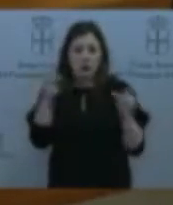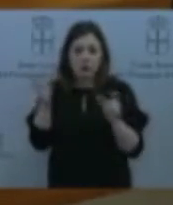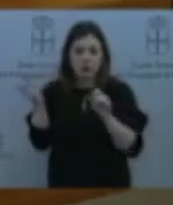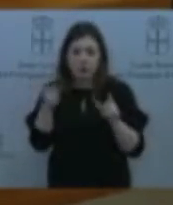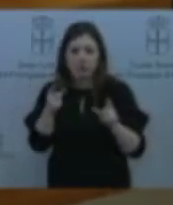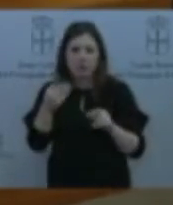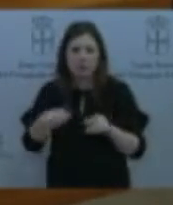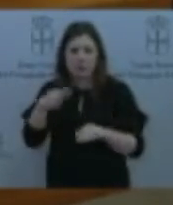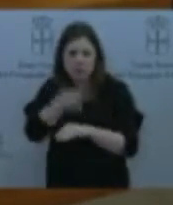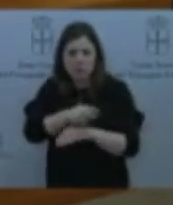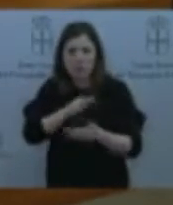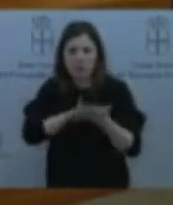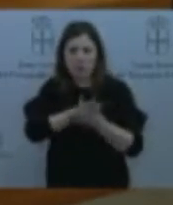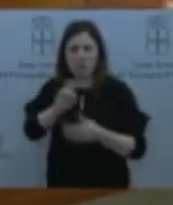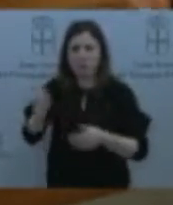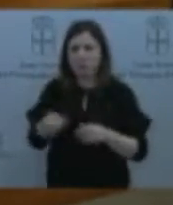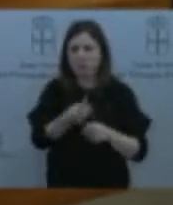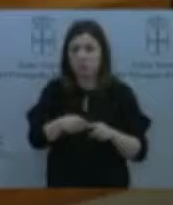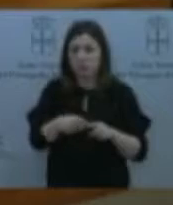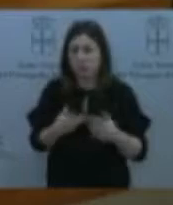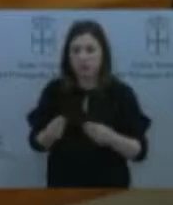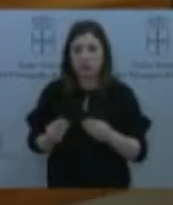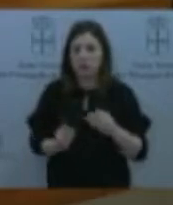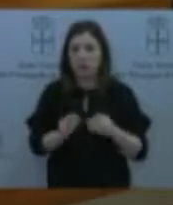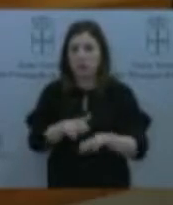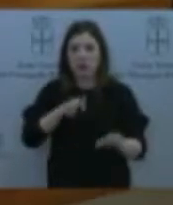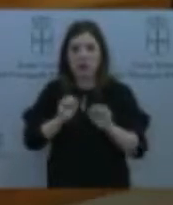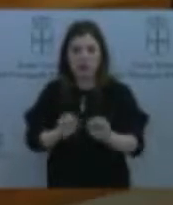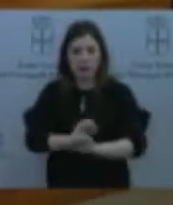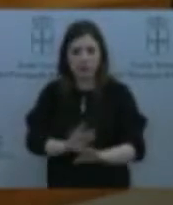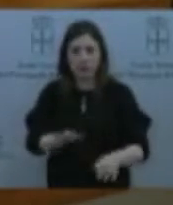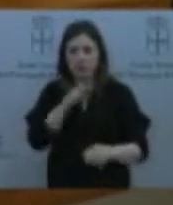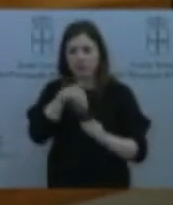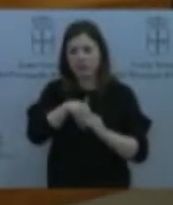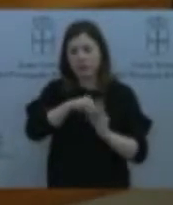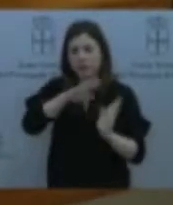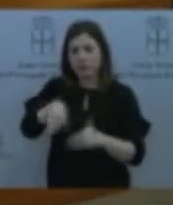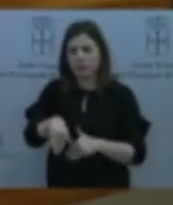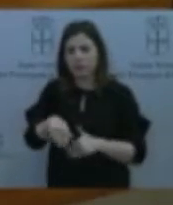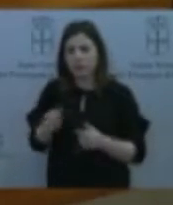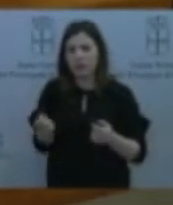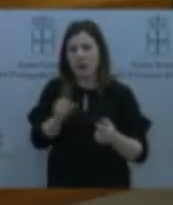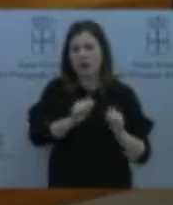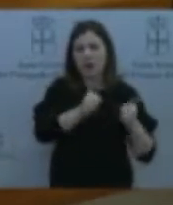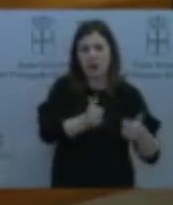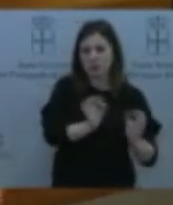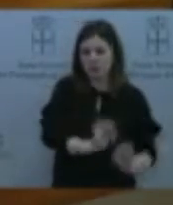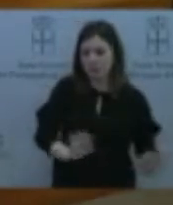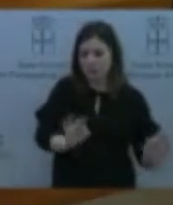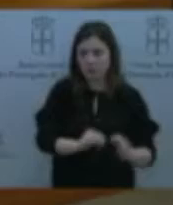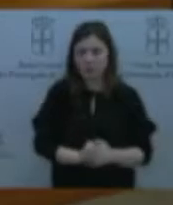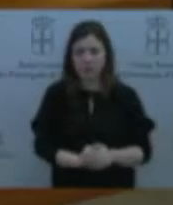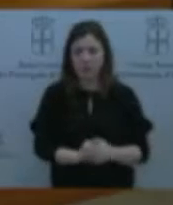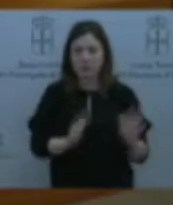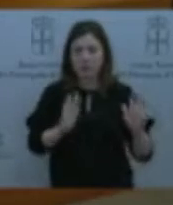bloquearon, donde el contenido final poco se parecía al inicial, pero que aún así, a pesar de esta